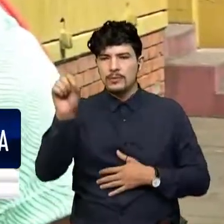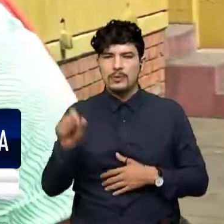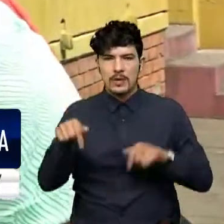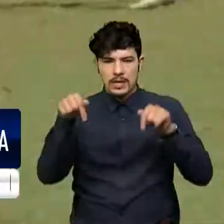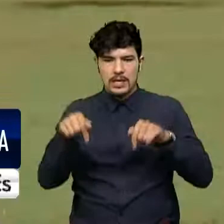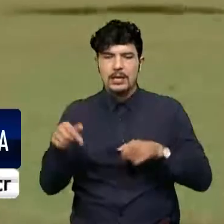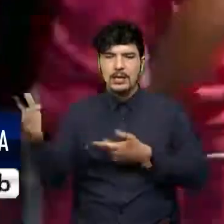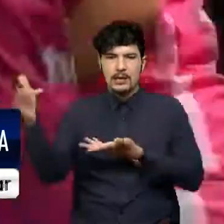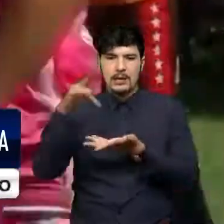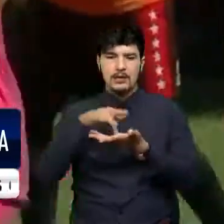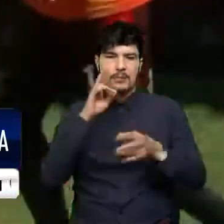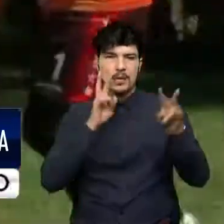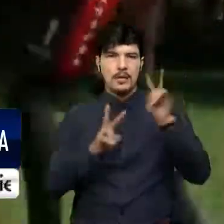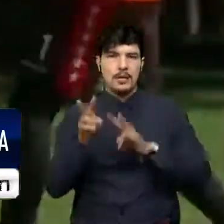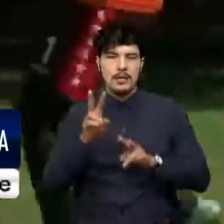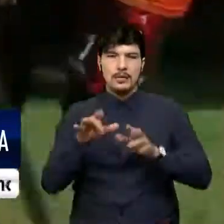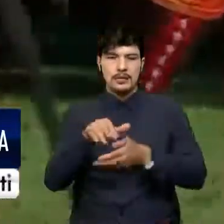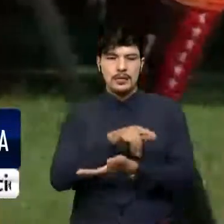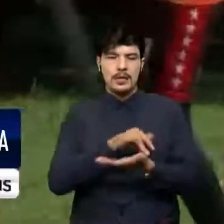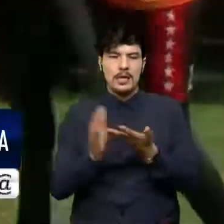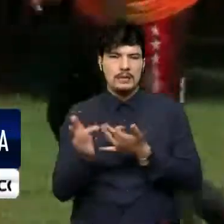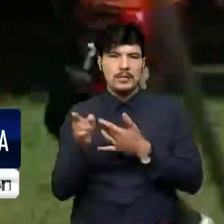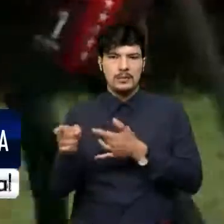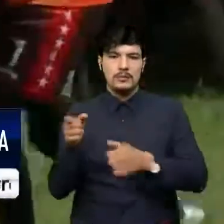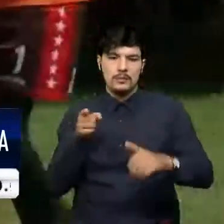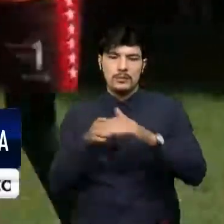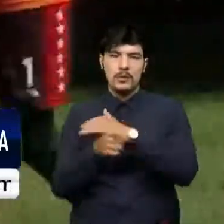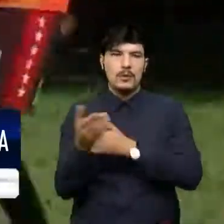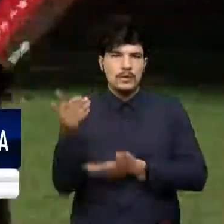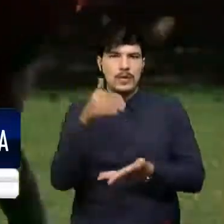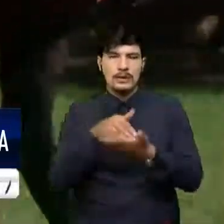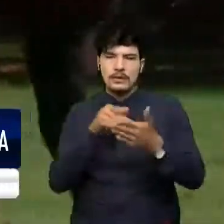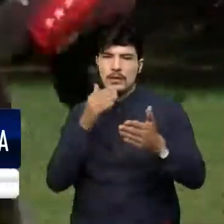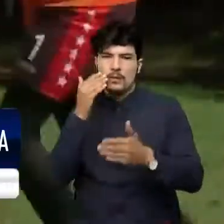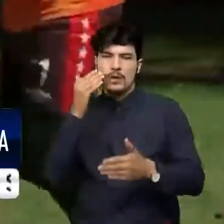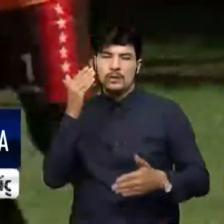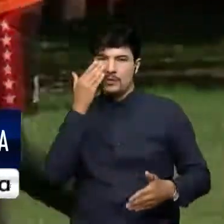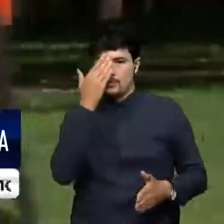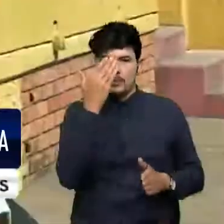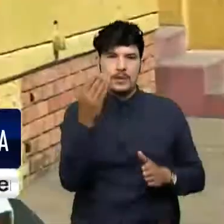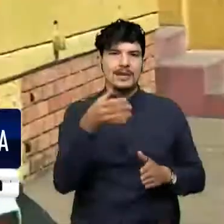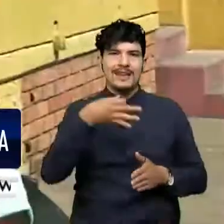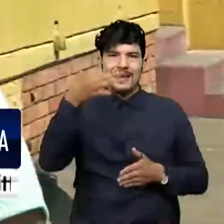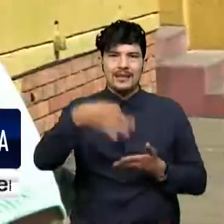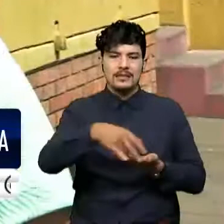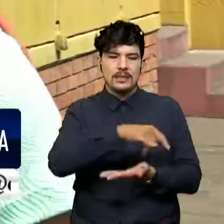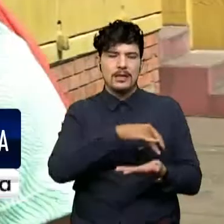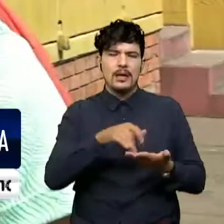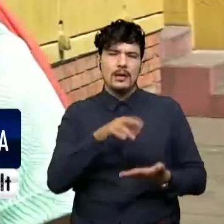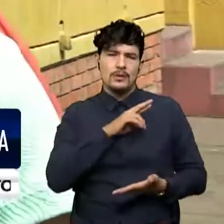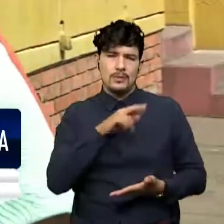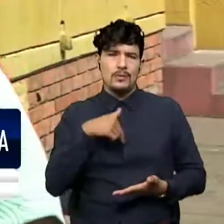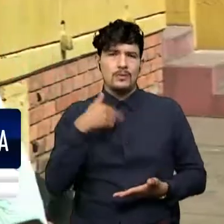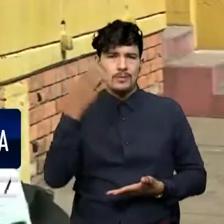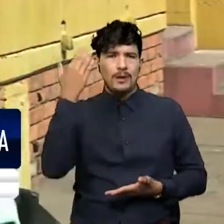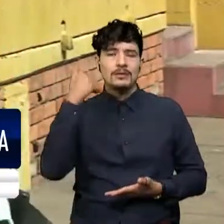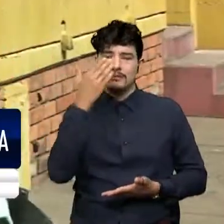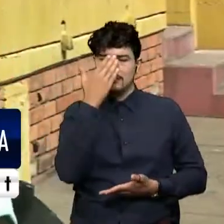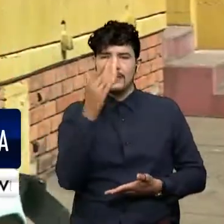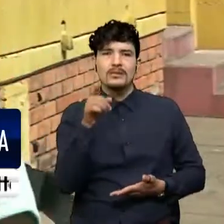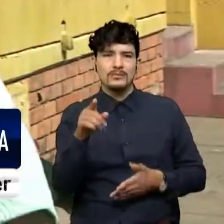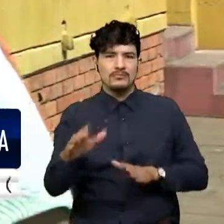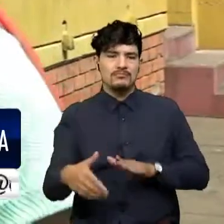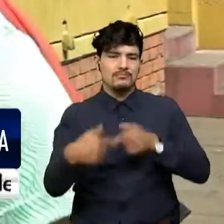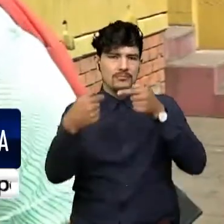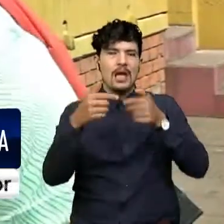visitantes la santandereana espera que su gol de regresará este fin de semana cuando enfrente al real santander ya nos hemos enfrentado muchas veces en amistosos